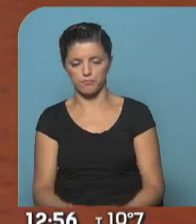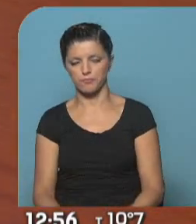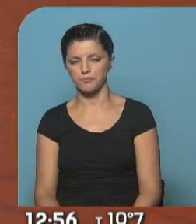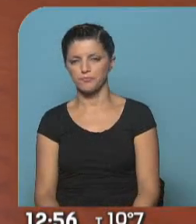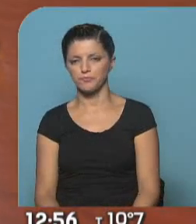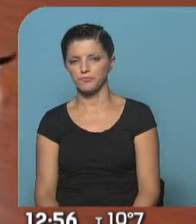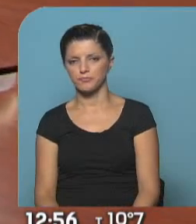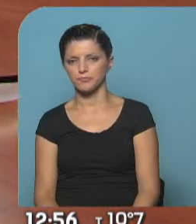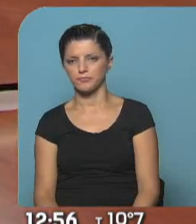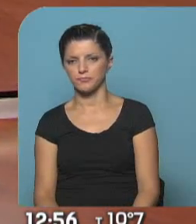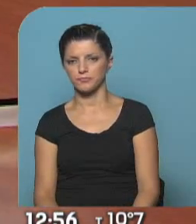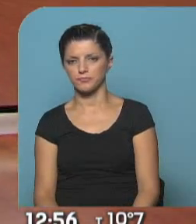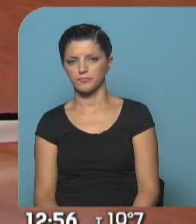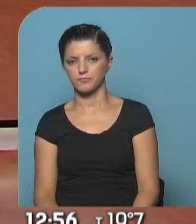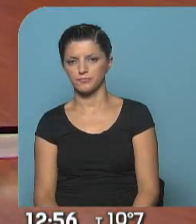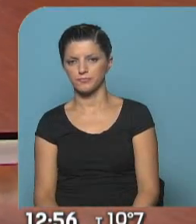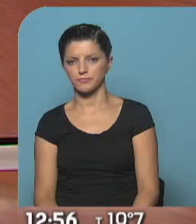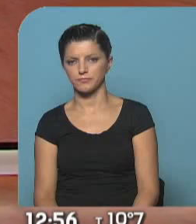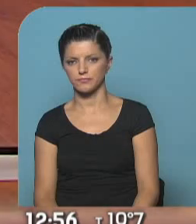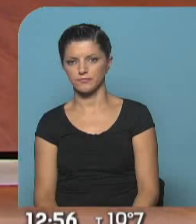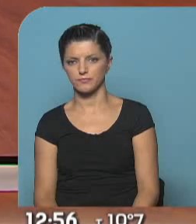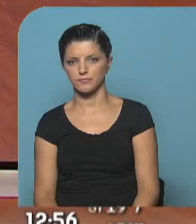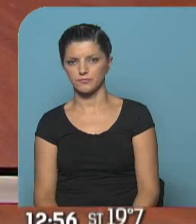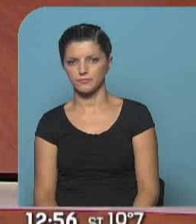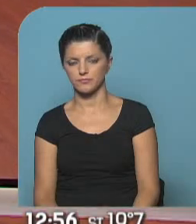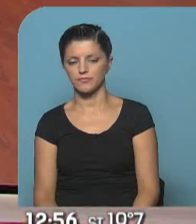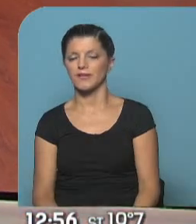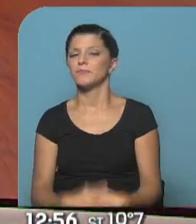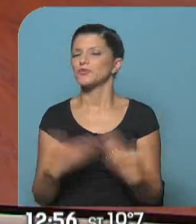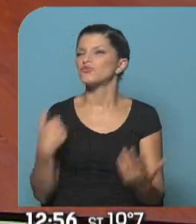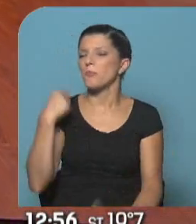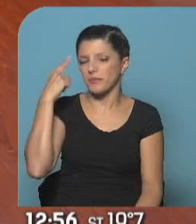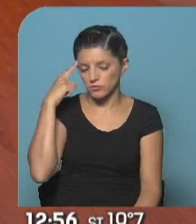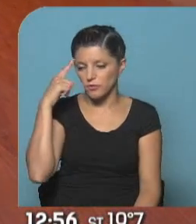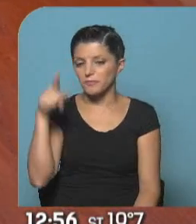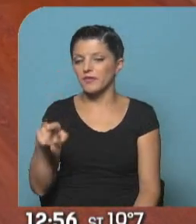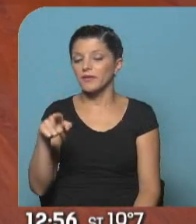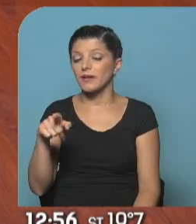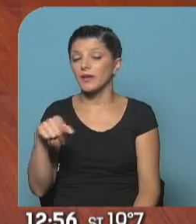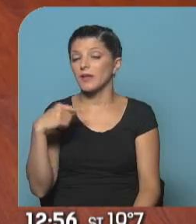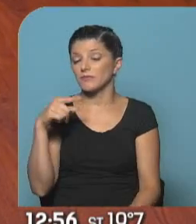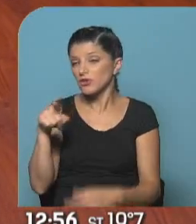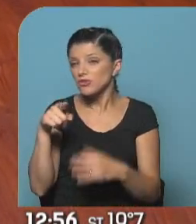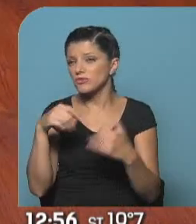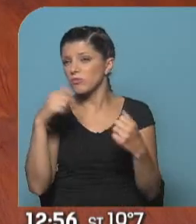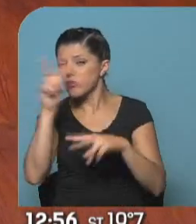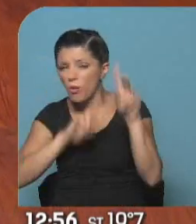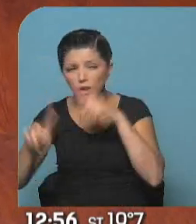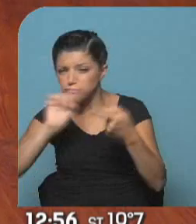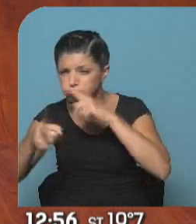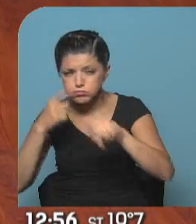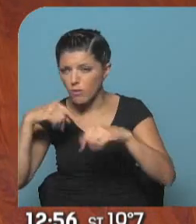hay, aquí el fracaso de esta coalición no tiene que ver con un problema